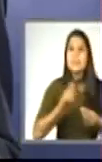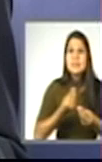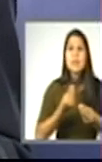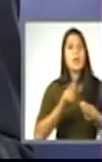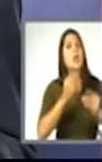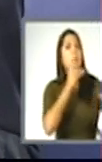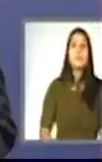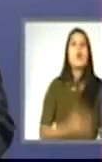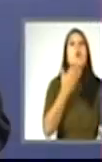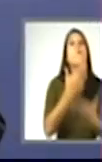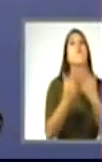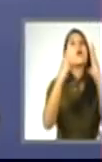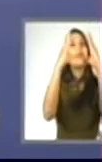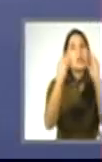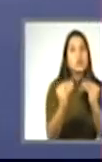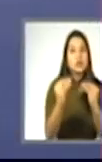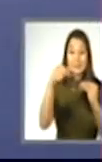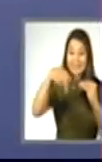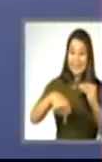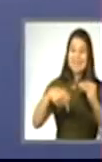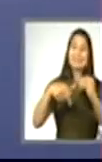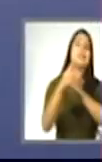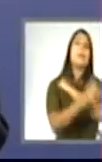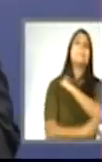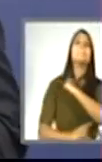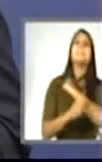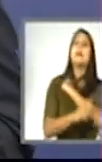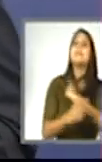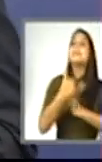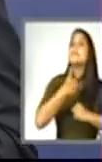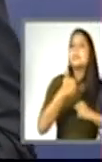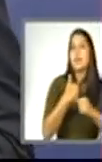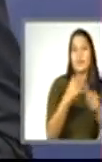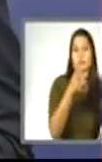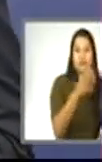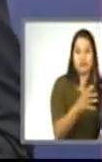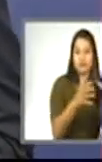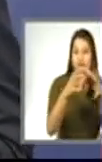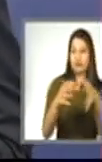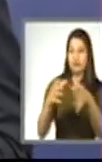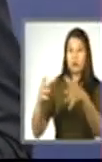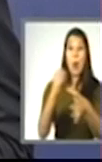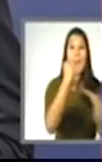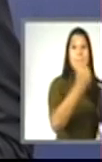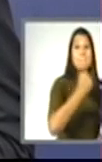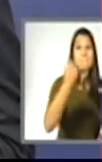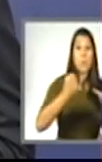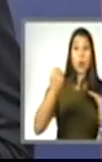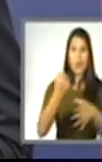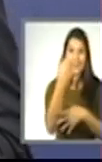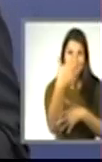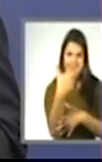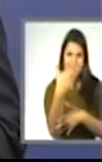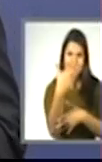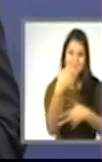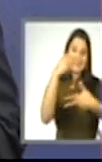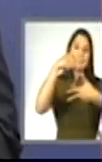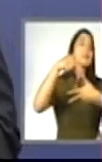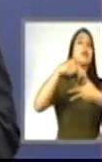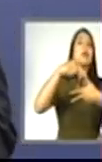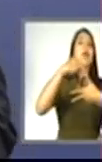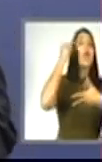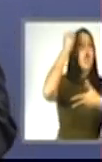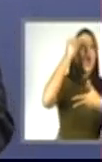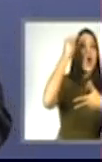otro tipo de elementos y de pensamiento. Yo terminaría ahí para permitir un poco mayor avance. Yo decía que con respecto a lo que